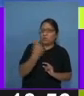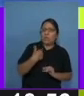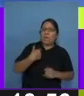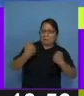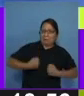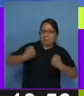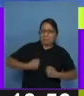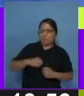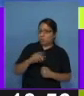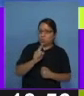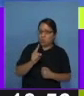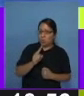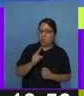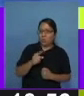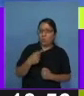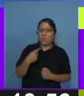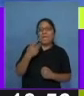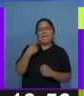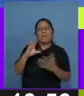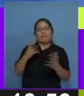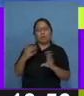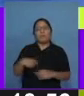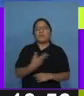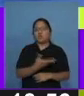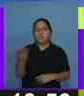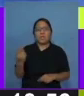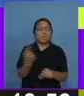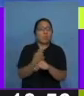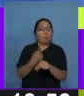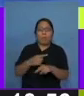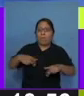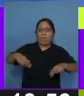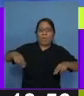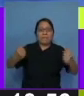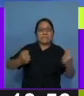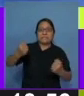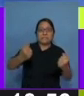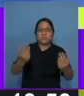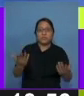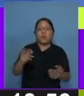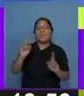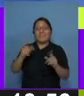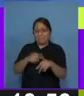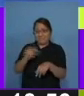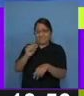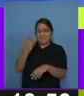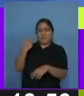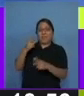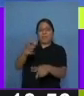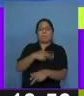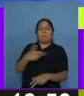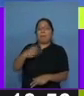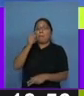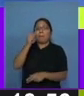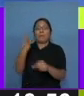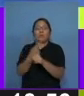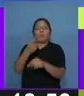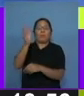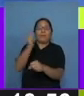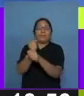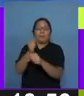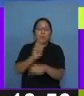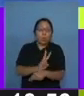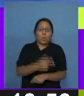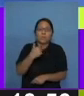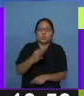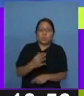de nuestra sociedad, de la gente que no puede circular, de los papás, como le decía recién, y fundamentalmente de los alumnos.